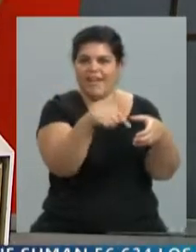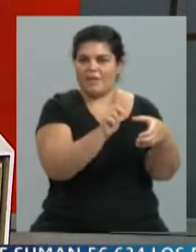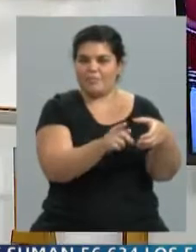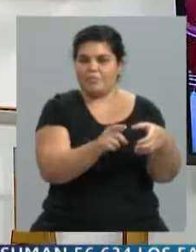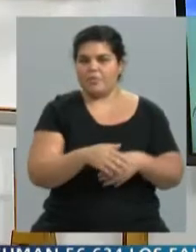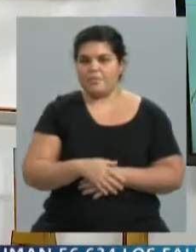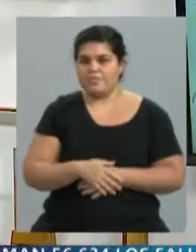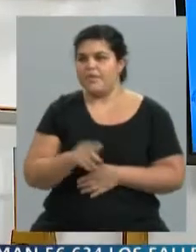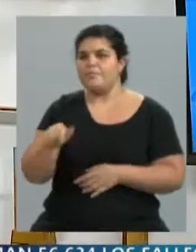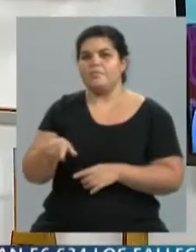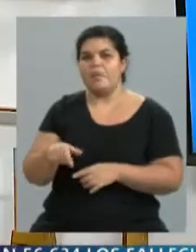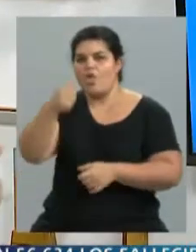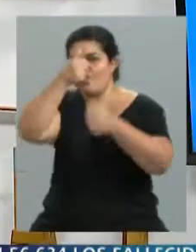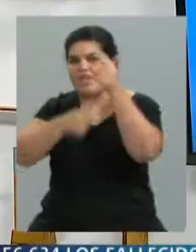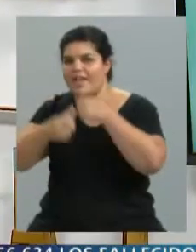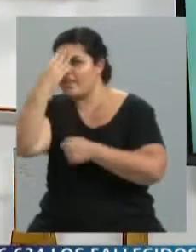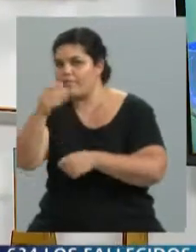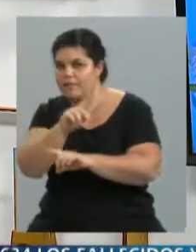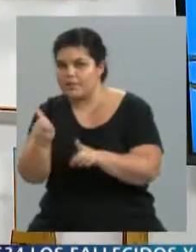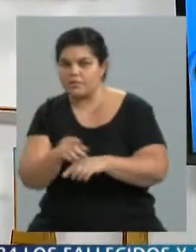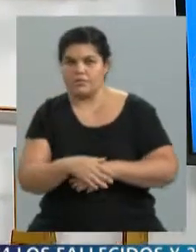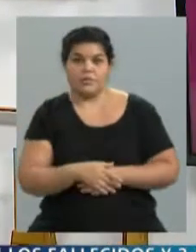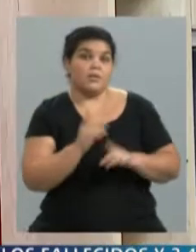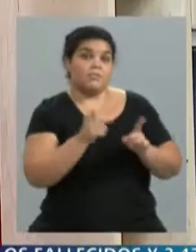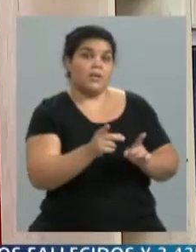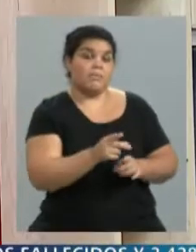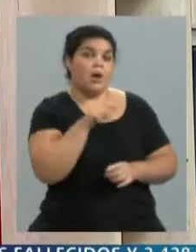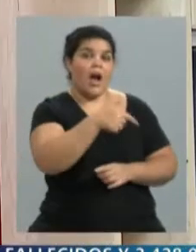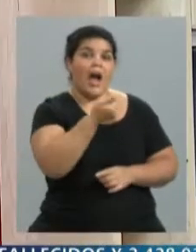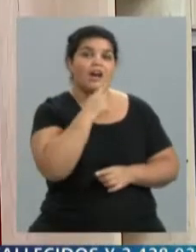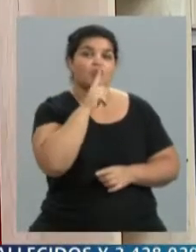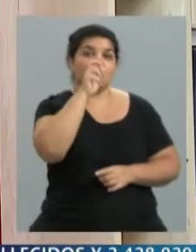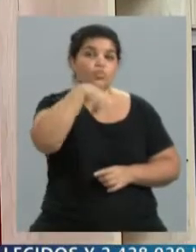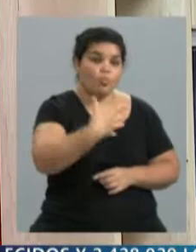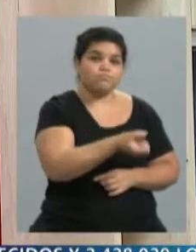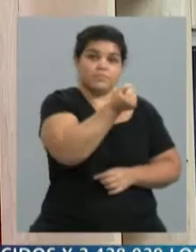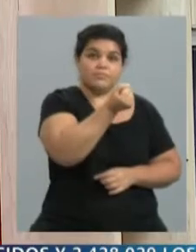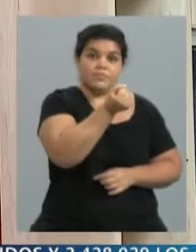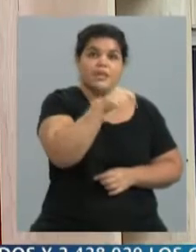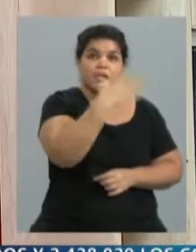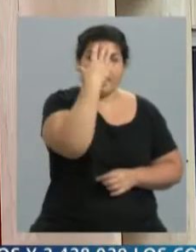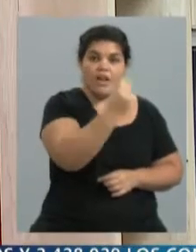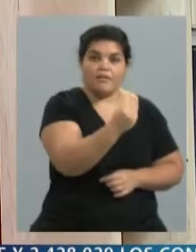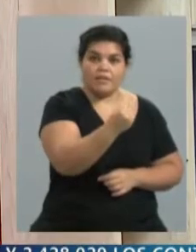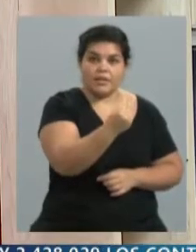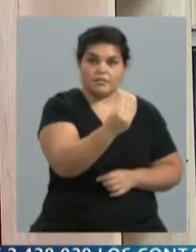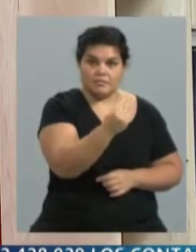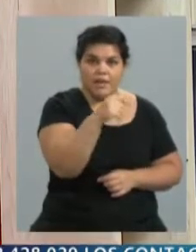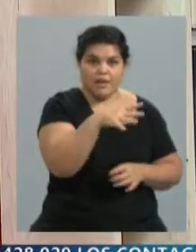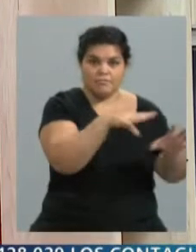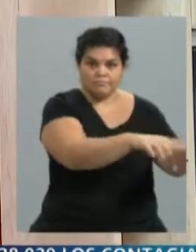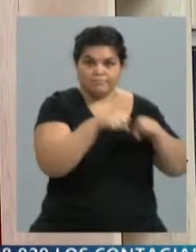muchas veces para conseguir Yo el no atún sabía. se pesca los delfines. Claro, pero Ese yo, es por el- ejemplo, ese es el yo tema. ese datito no lo tenía. Y ahora voy con el atún, a veces